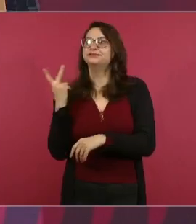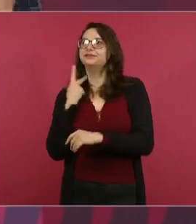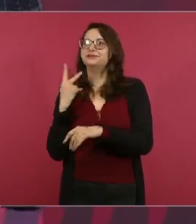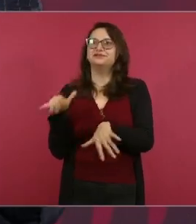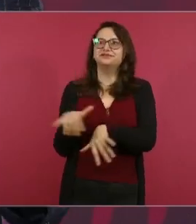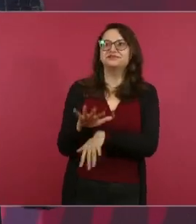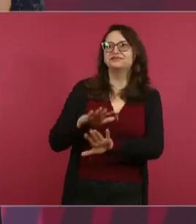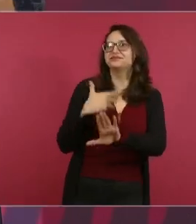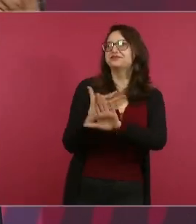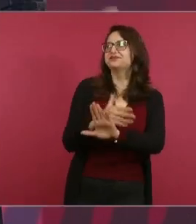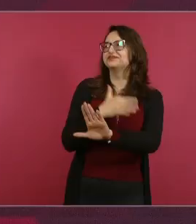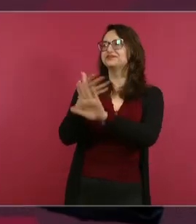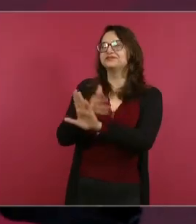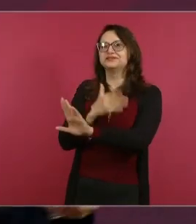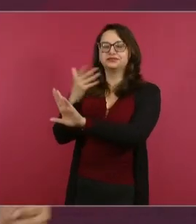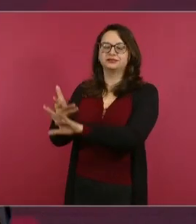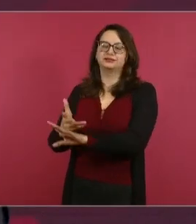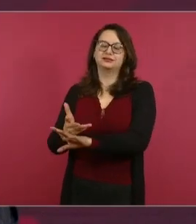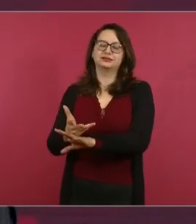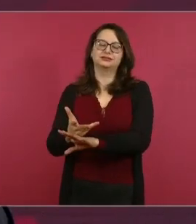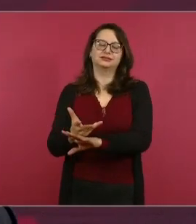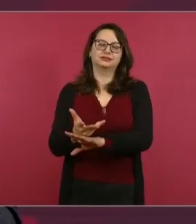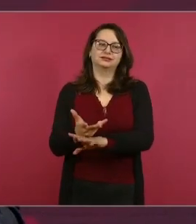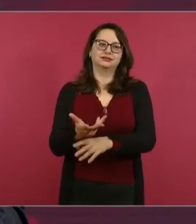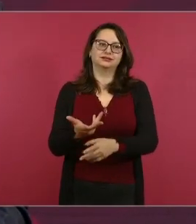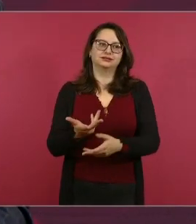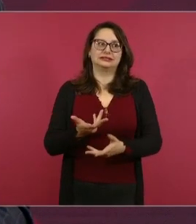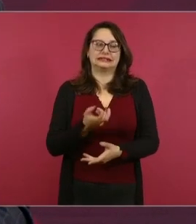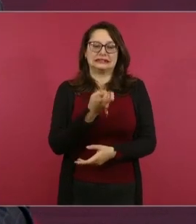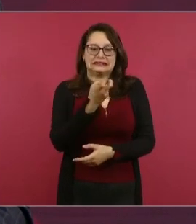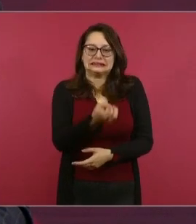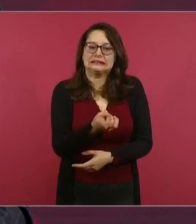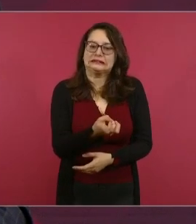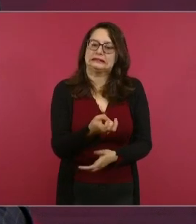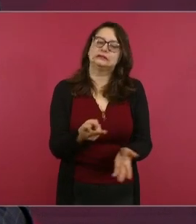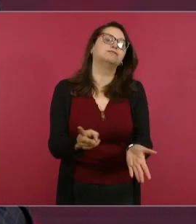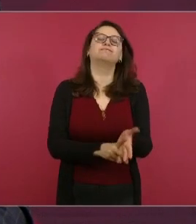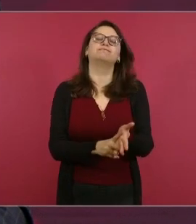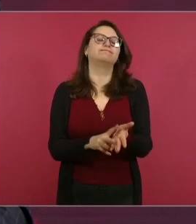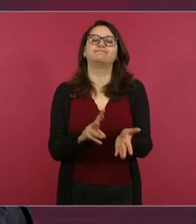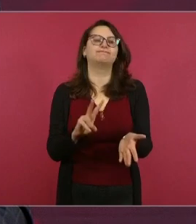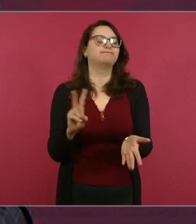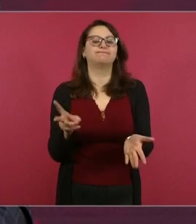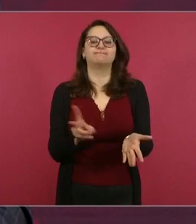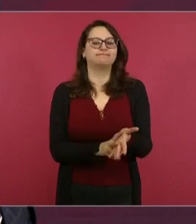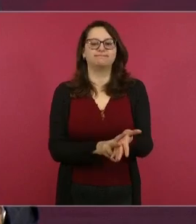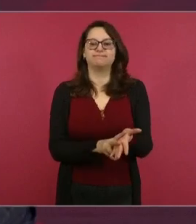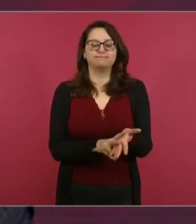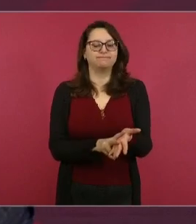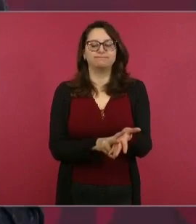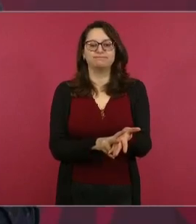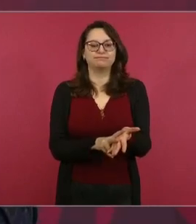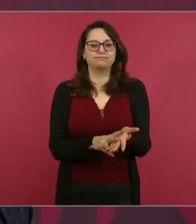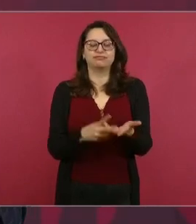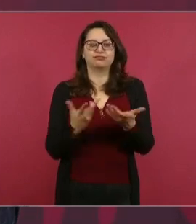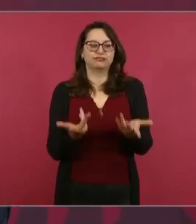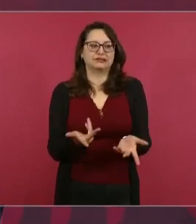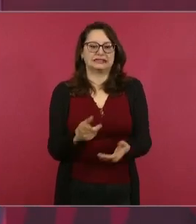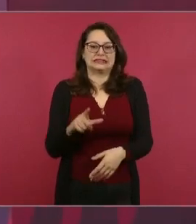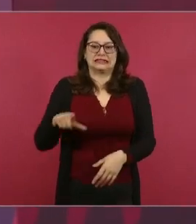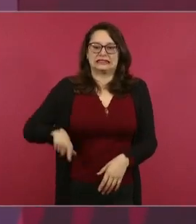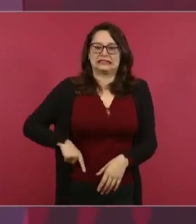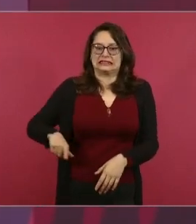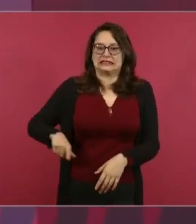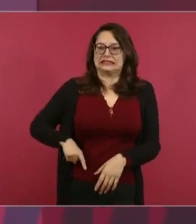con propósitos políticos, con propósitos electorales. para atacar al